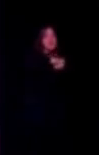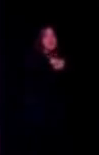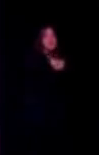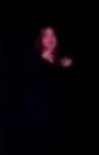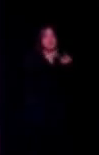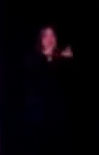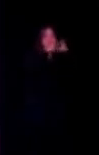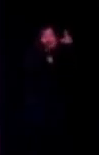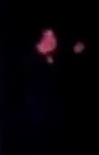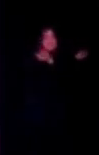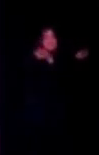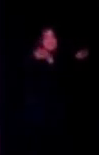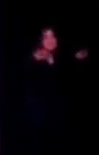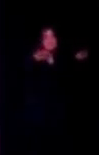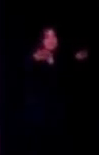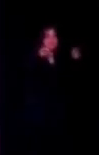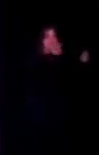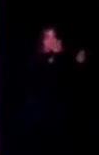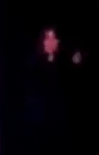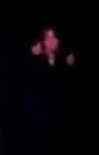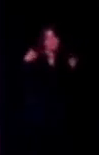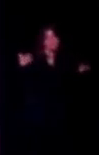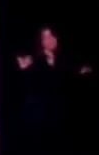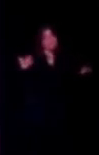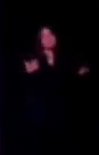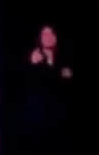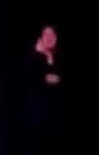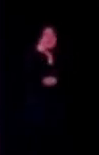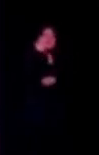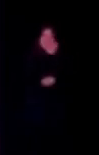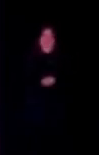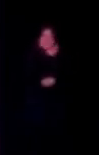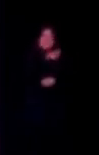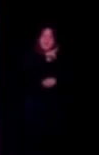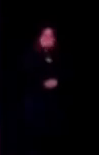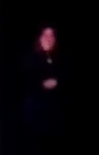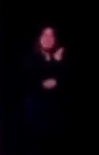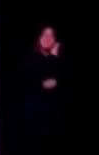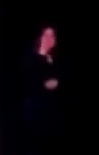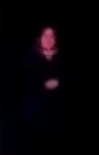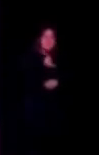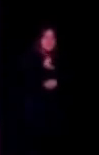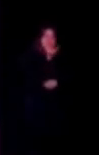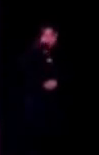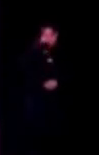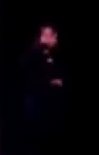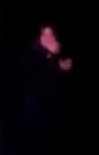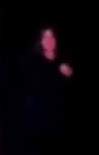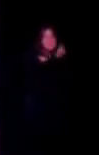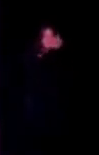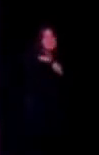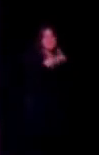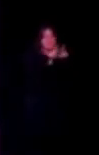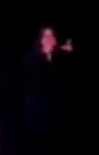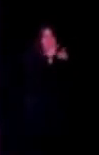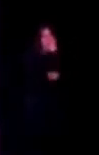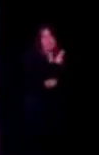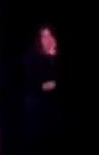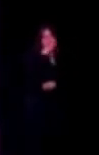sociedad. Luego la escuela, cuando adquiere un compromiso ético, adquiere una misión concreta con la sociedad también. Me gusta esta cita de Edgar